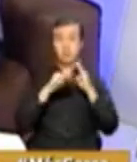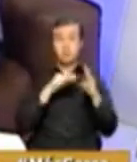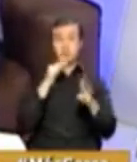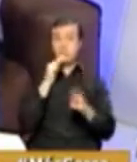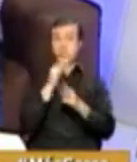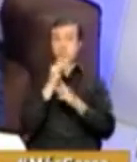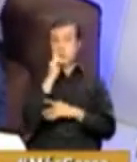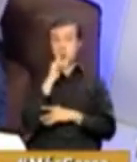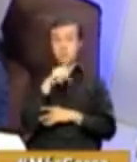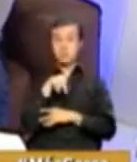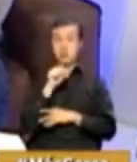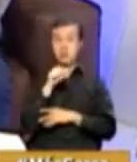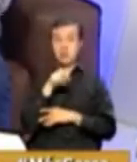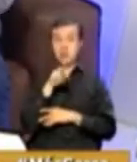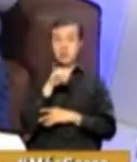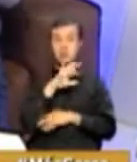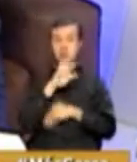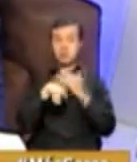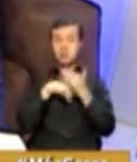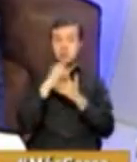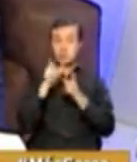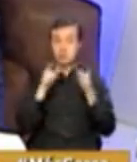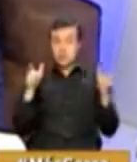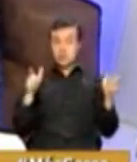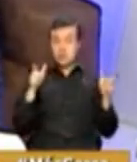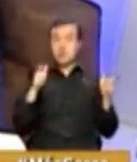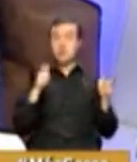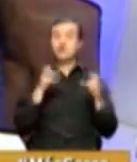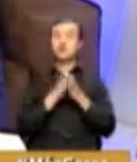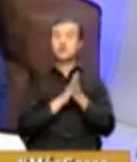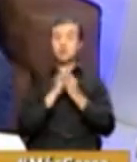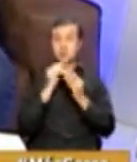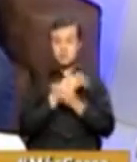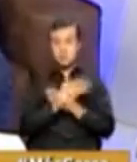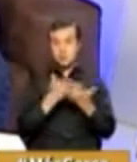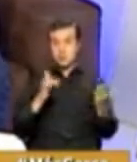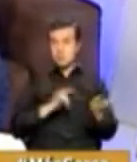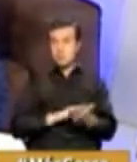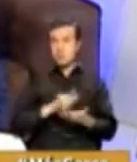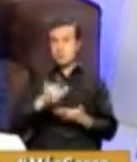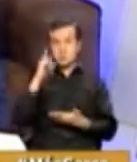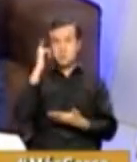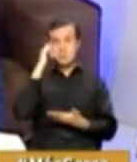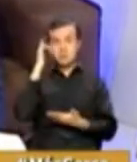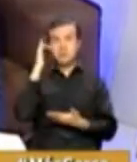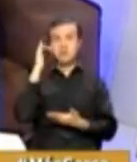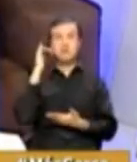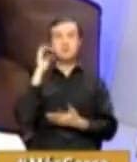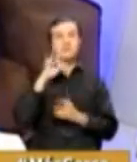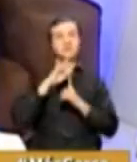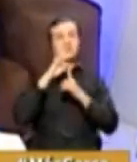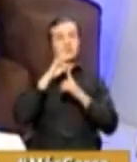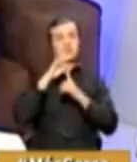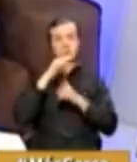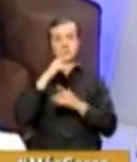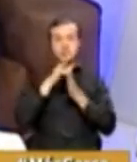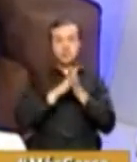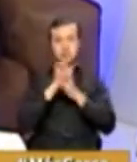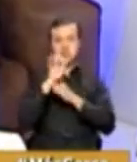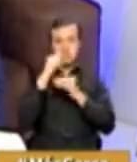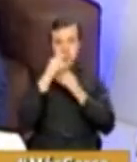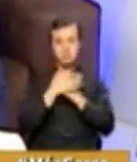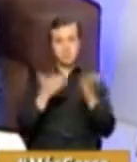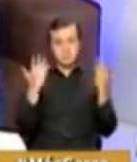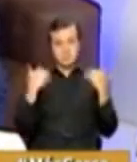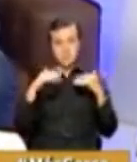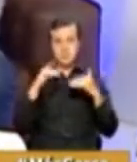se da Pacari a todos sus clientes. Esta Emirates famosísima, que acá creo que no viene, chocolate. Pero dan chocolate ecuatoriano.